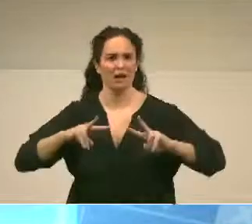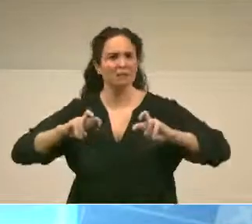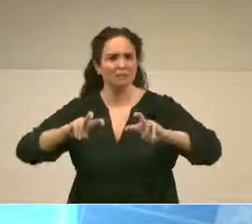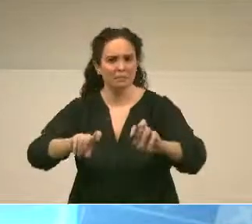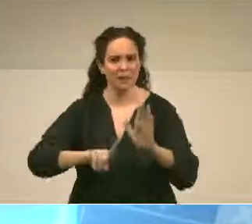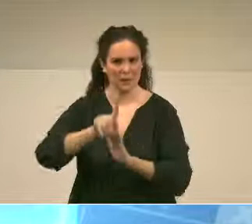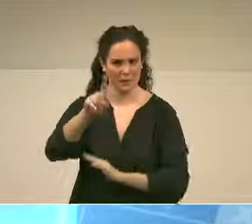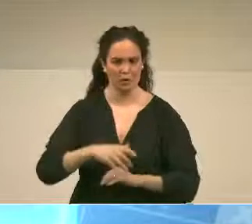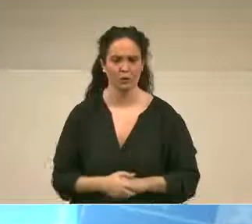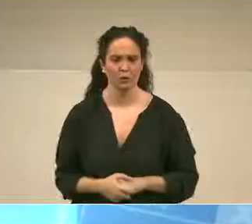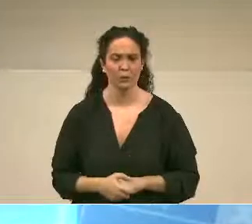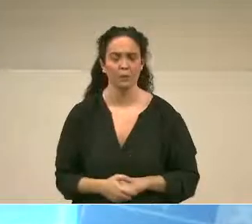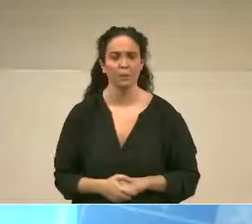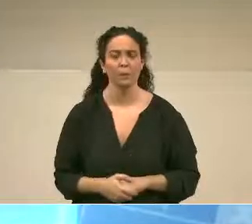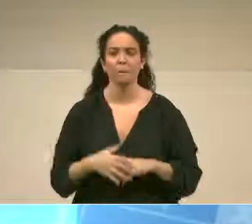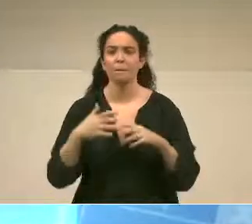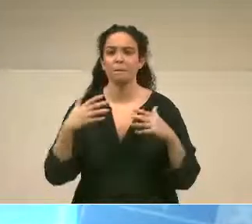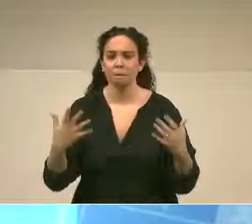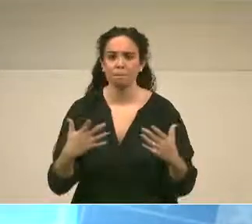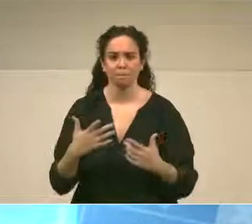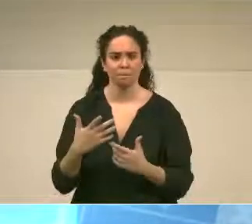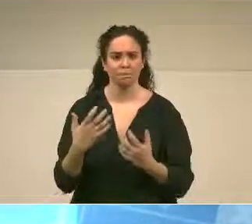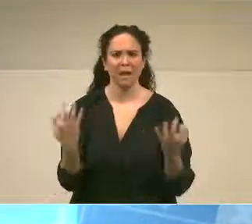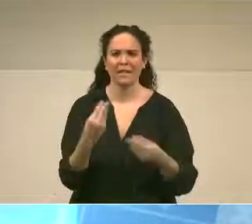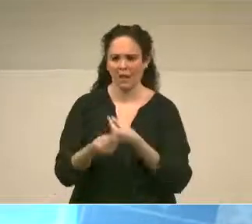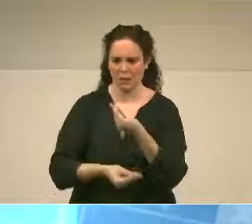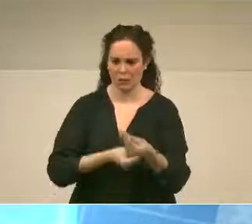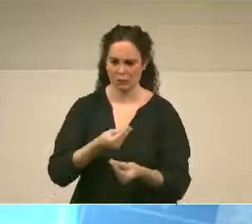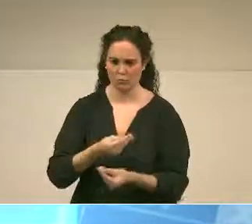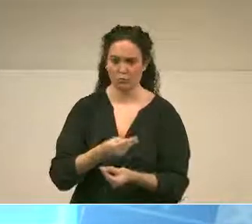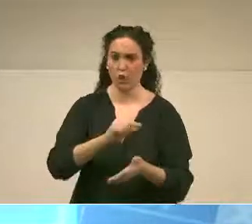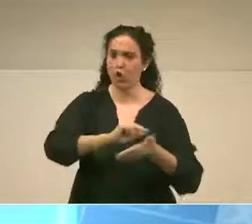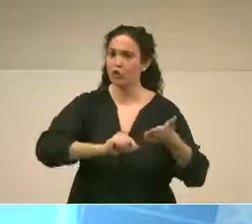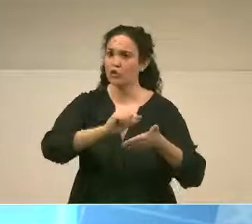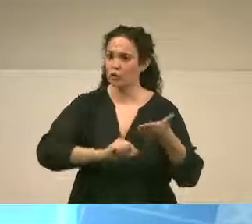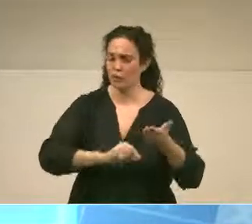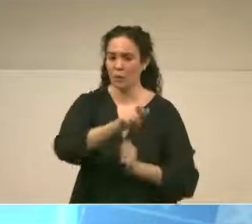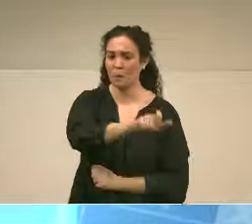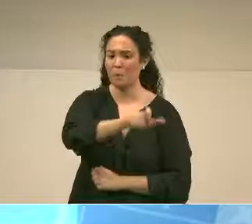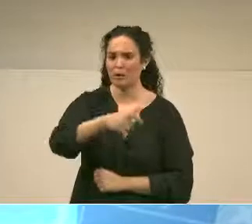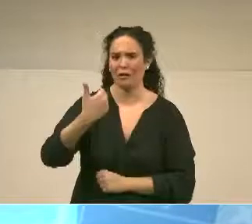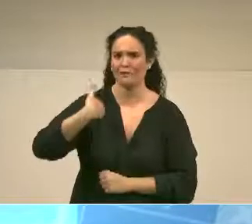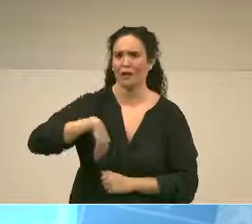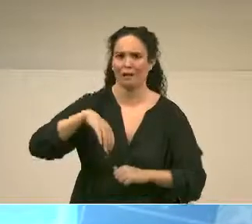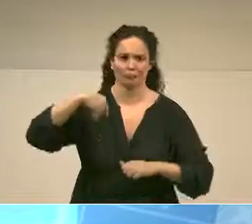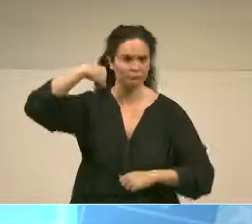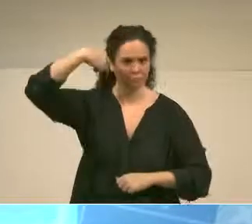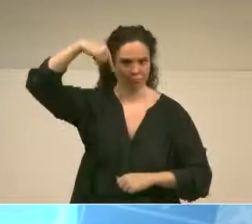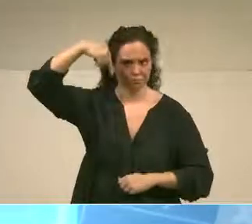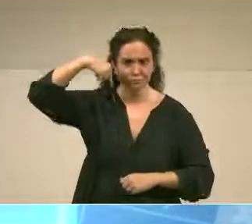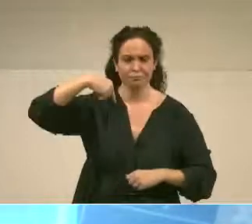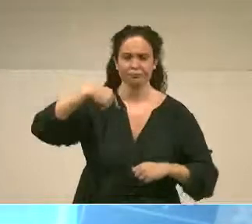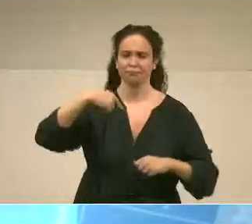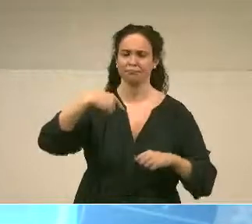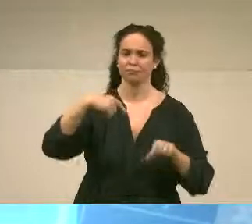tanto, lo que facilitamos es la contratación de personas doctoras en el tejido productivo, en el tejido industrial, bien en la propia empresa o